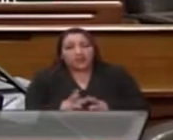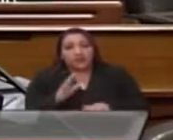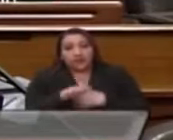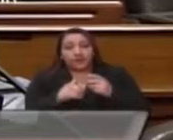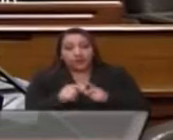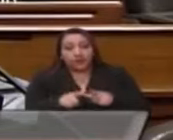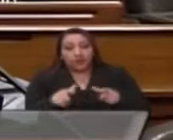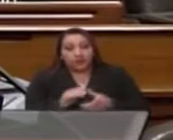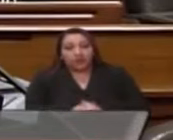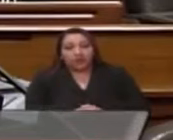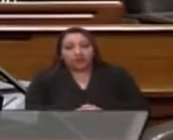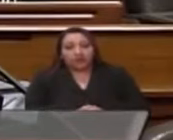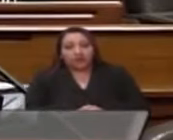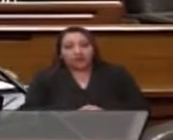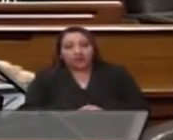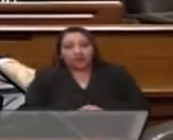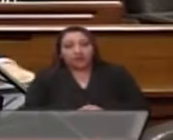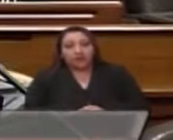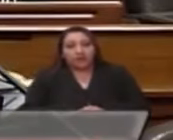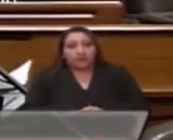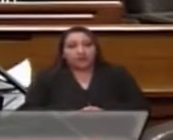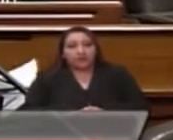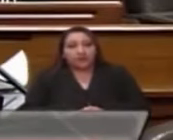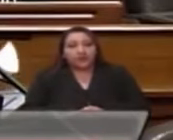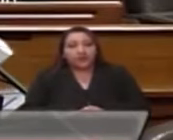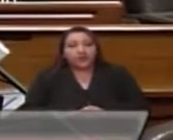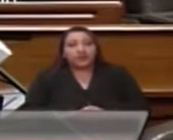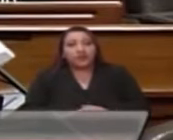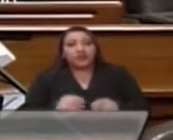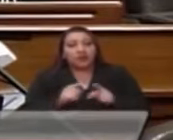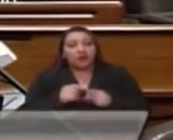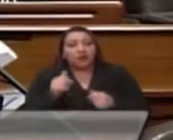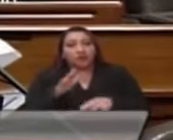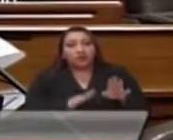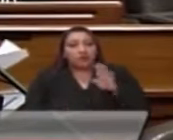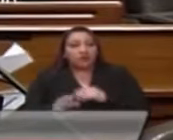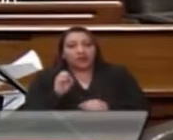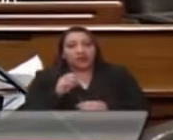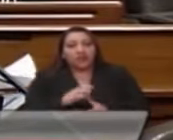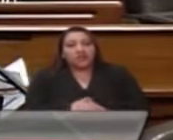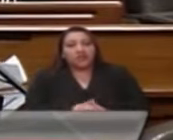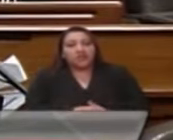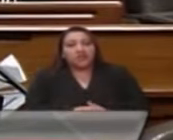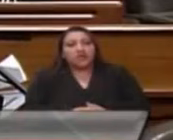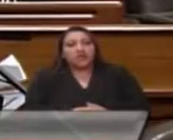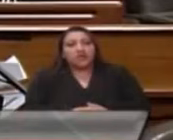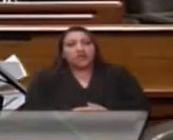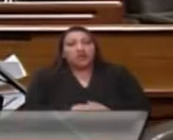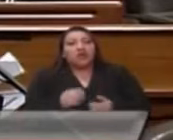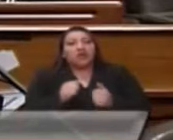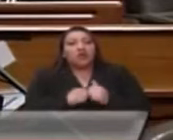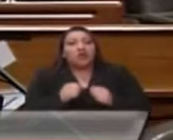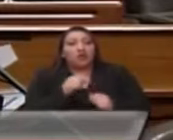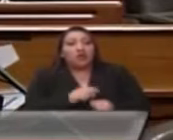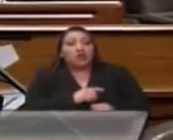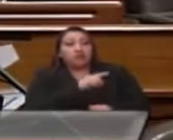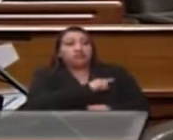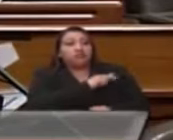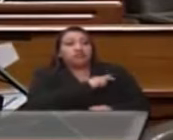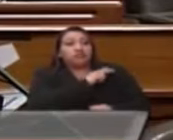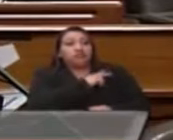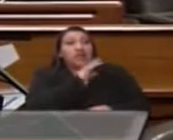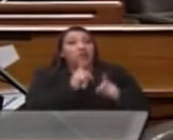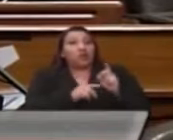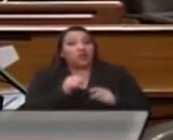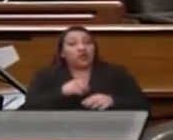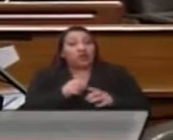área. Asimismo, con respecto a su preocupación relacionada con los ascensos y los procesos de pases al